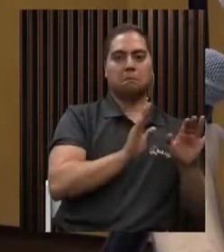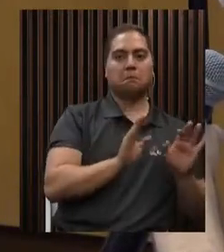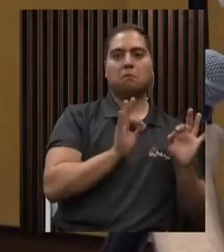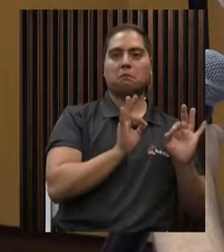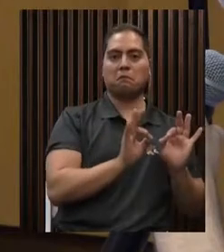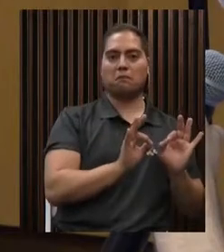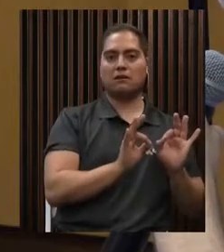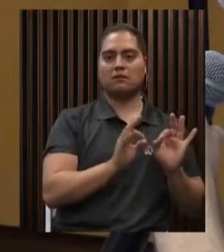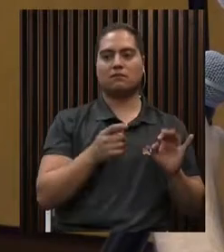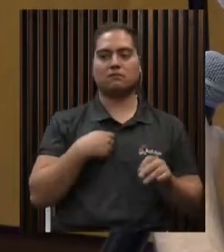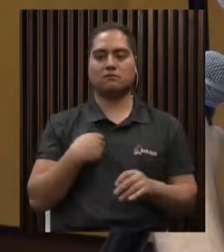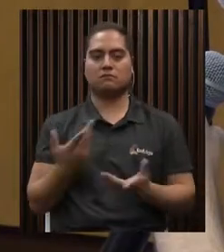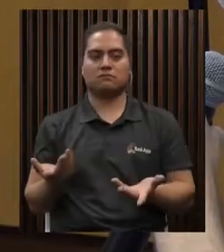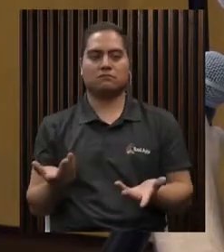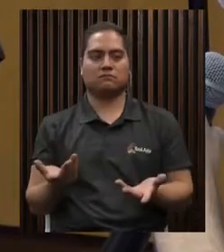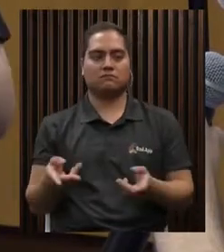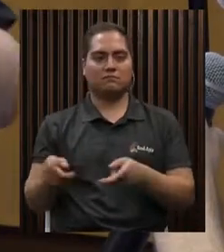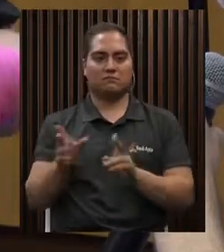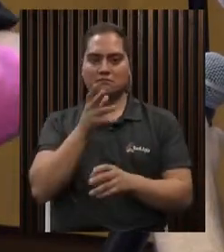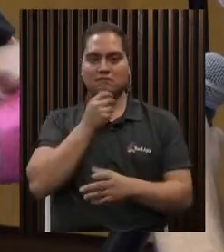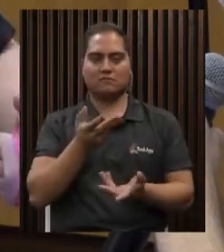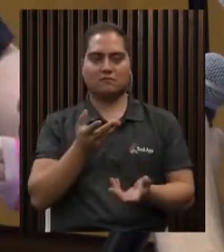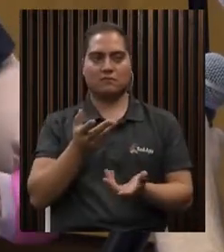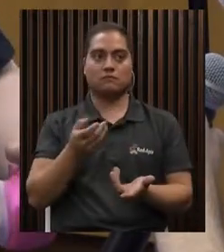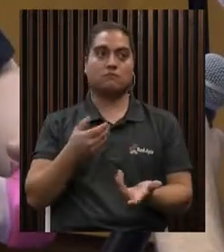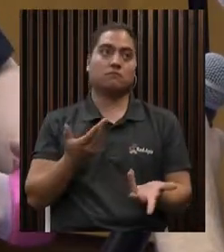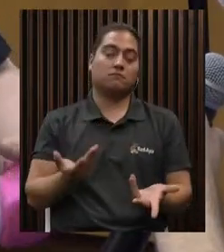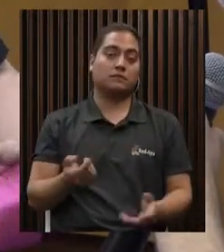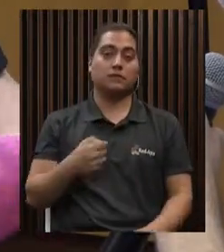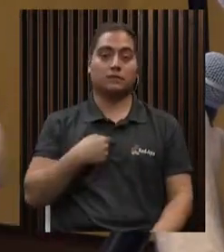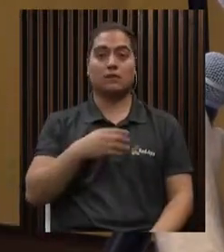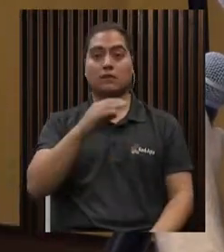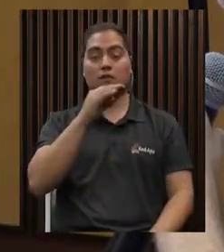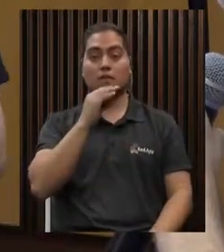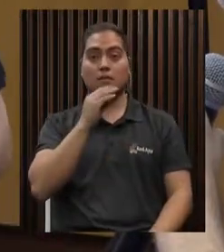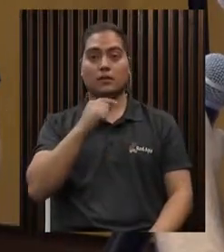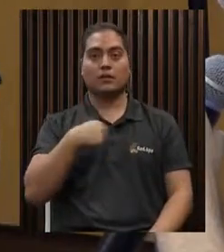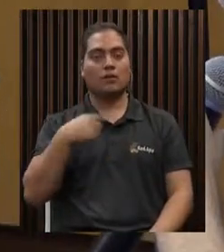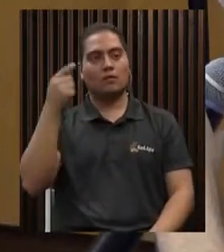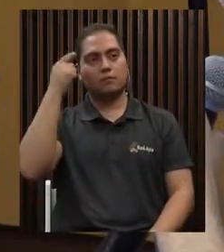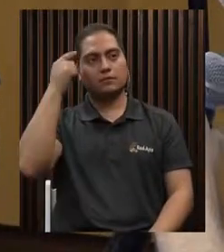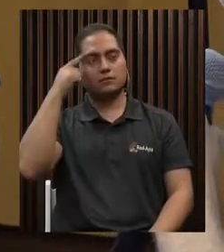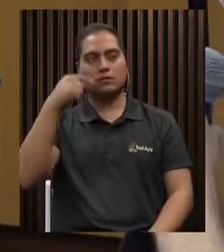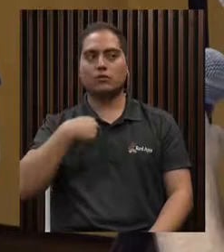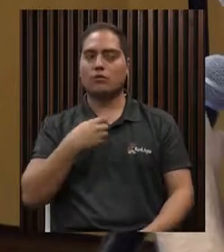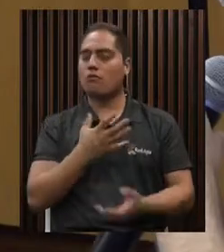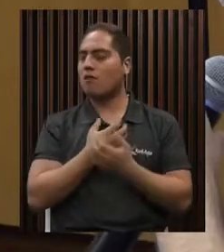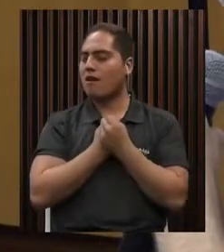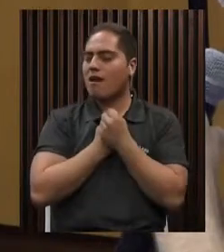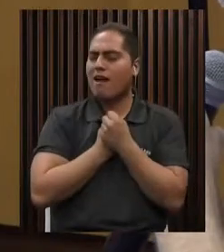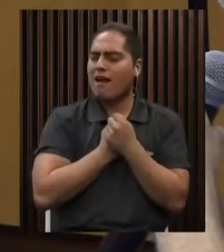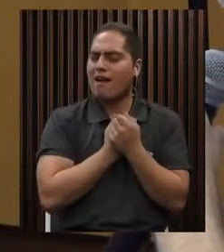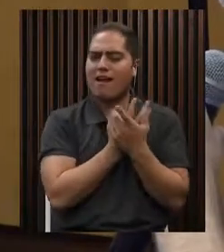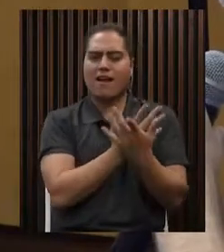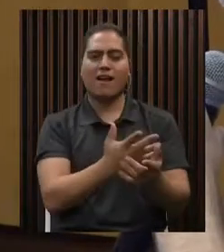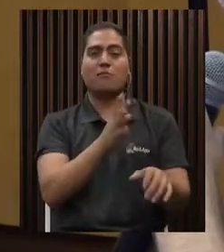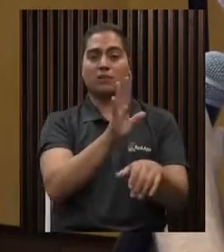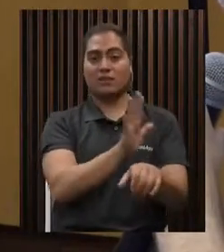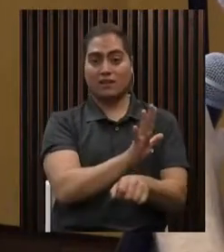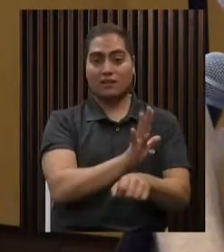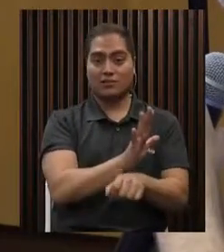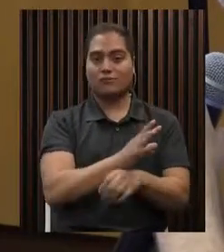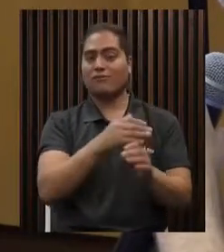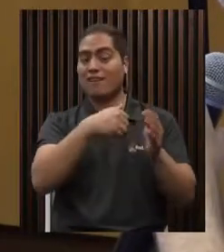Entonces me dije a mí mismo, y pensé yo también, siendo un amante del amor, amante del teatro, del arte,